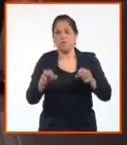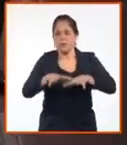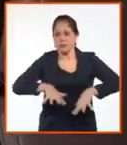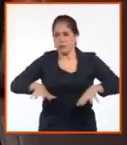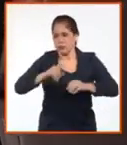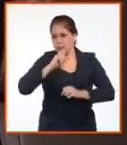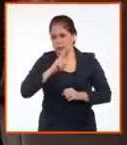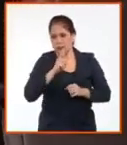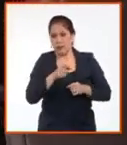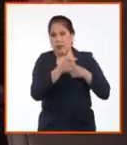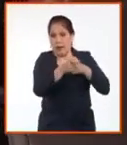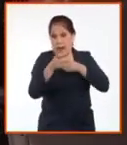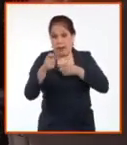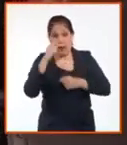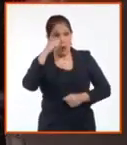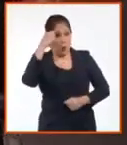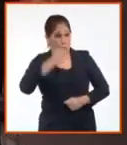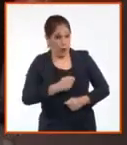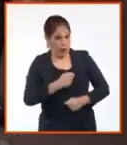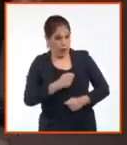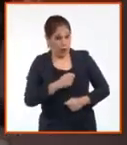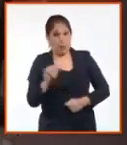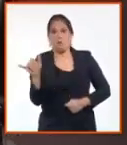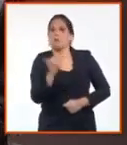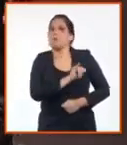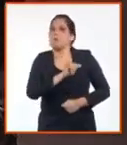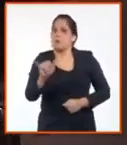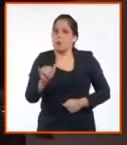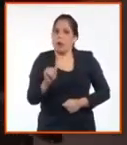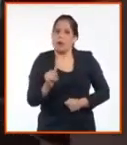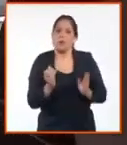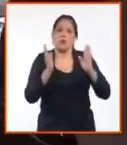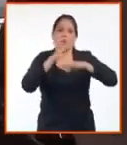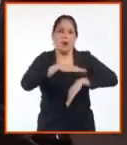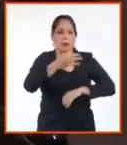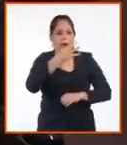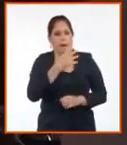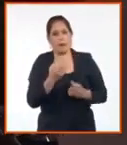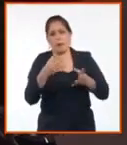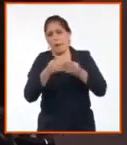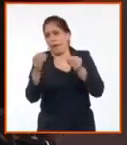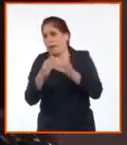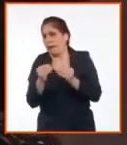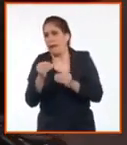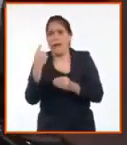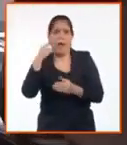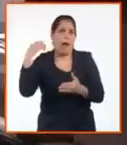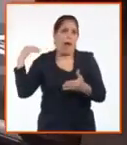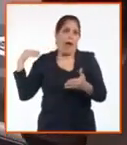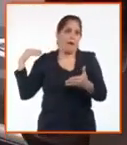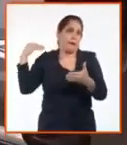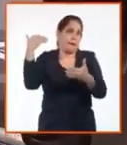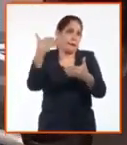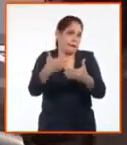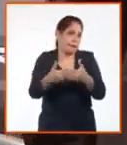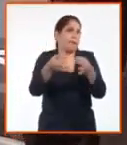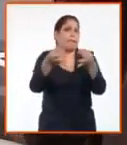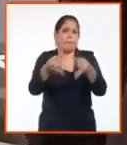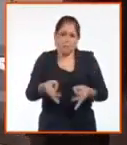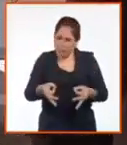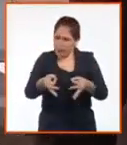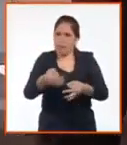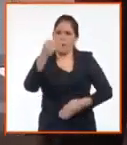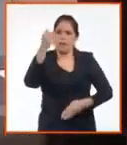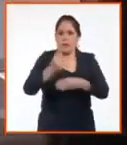dehesa de ucrania pero que viene escaseando las materias primas desde hace muchos años atrás con el cierre de